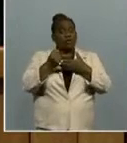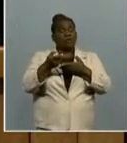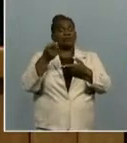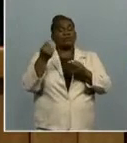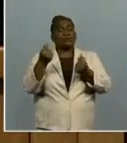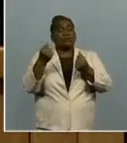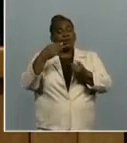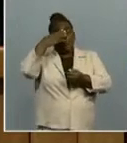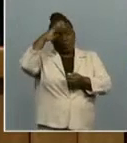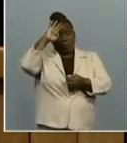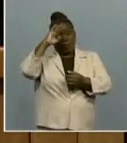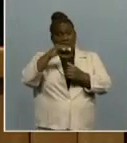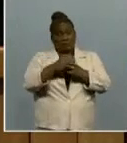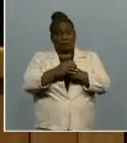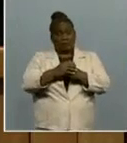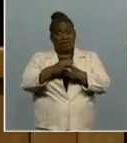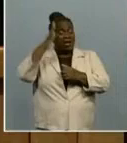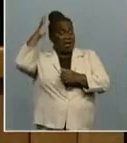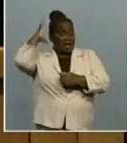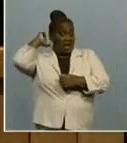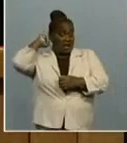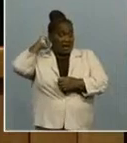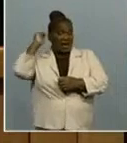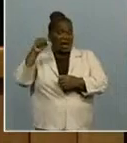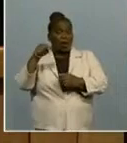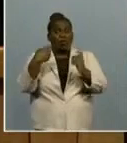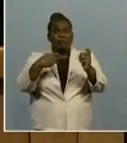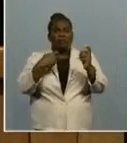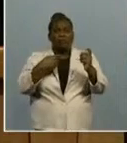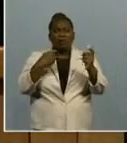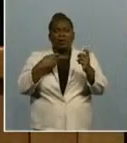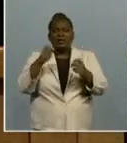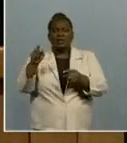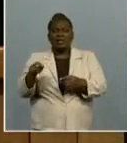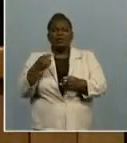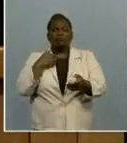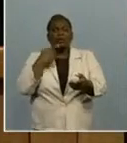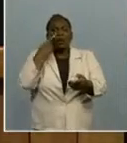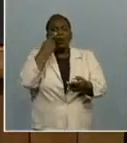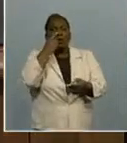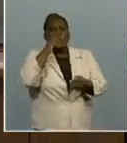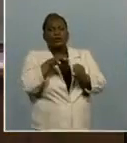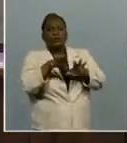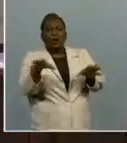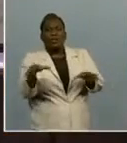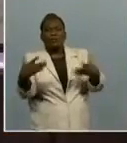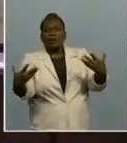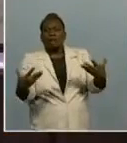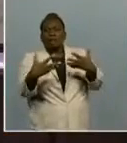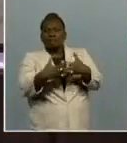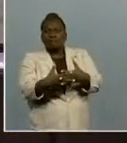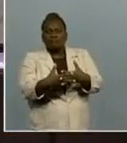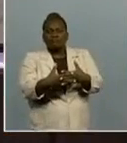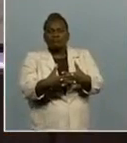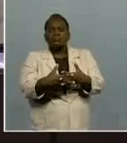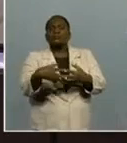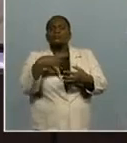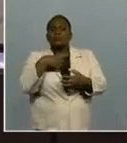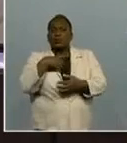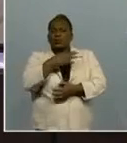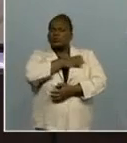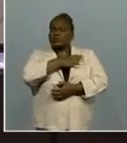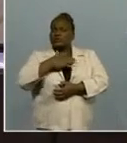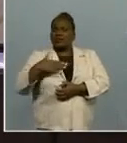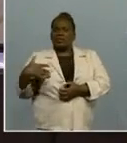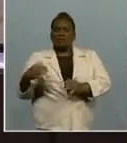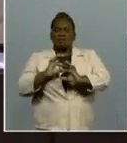es raúl guerrillero en contacto y alianza permanente con la naturaleza adquirió una sensibilidad especial